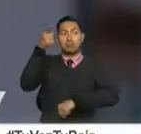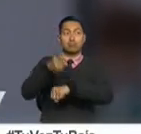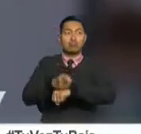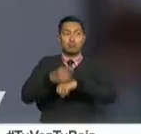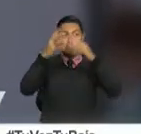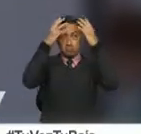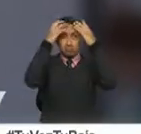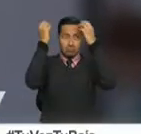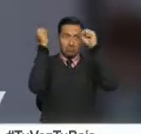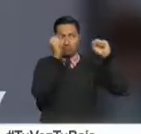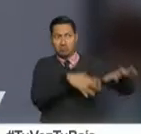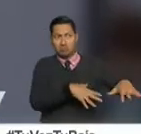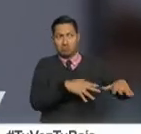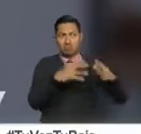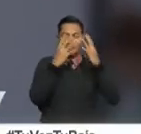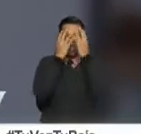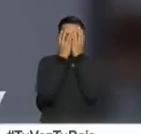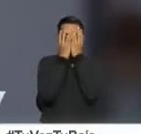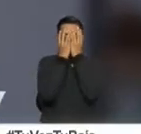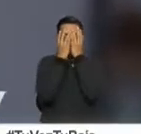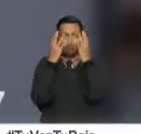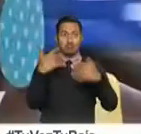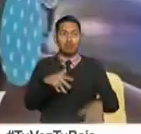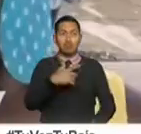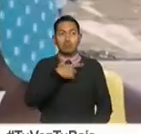sin su turbante, se sintió desnuda.